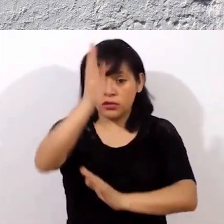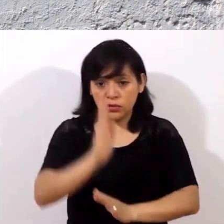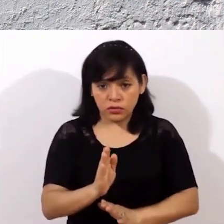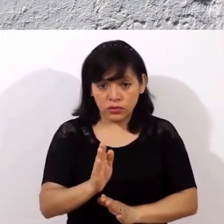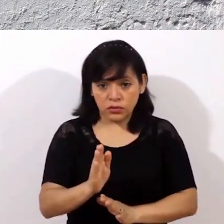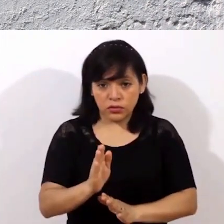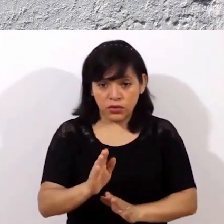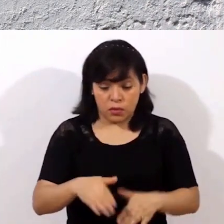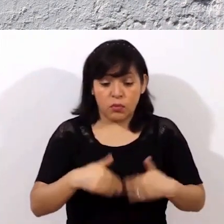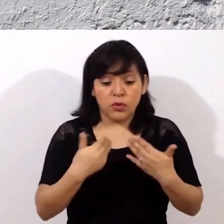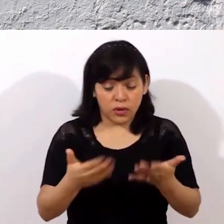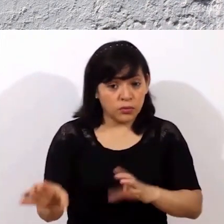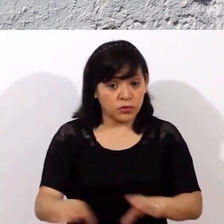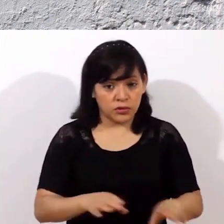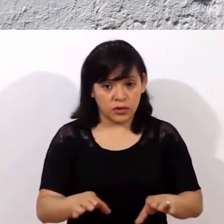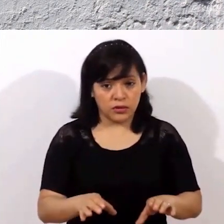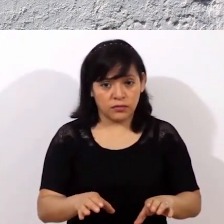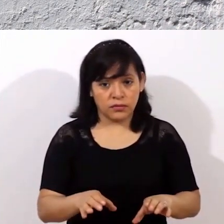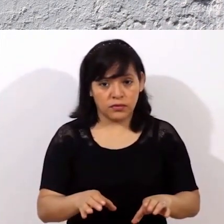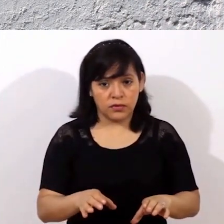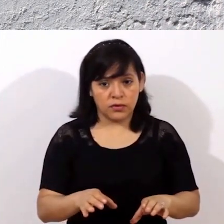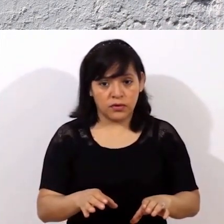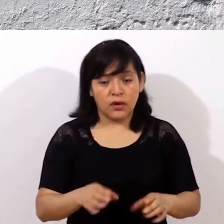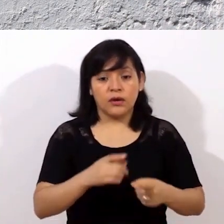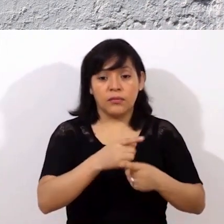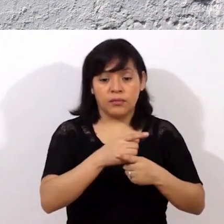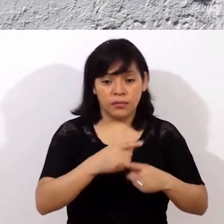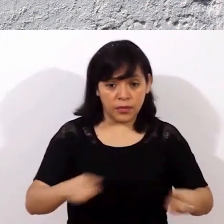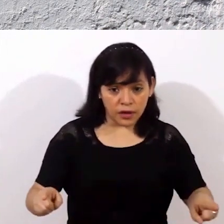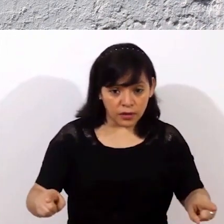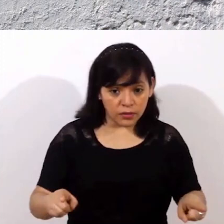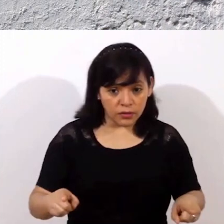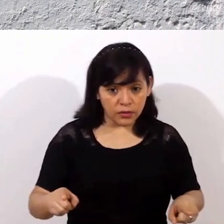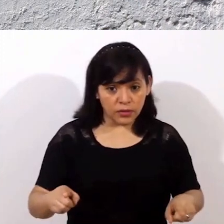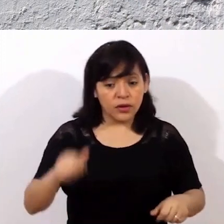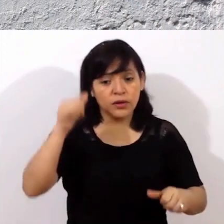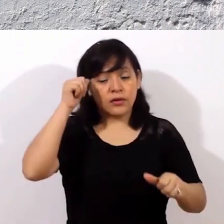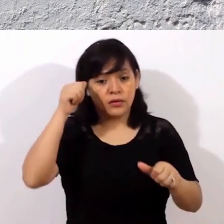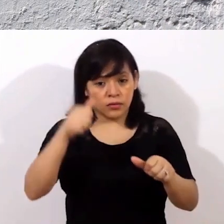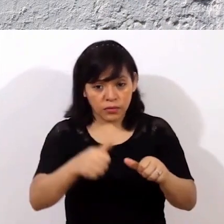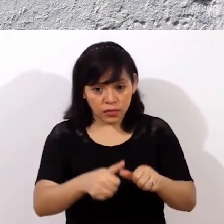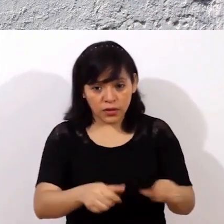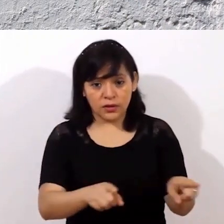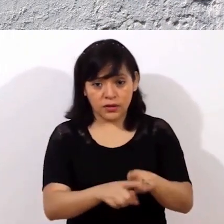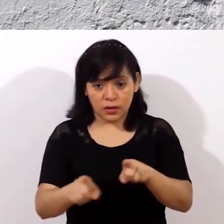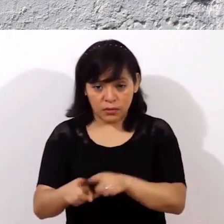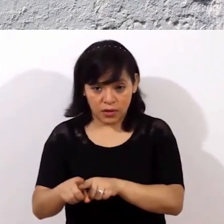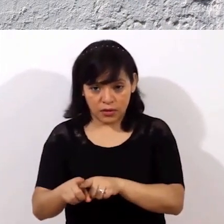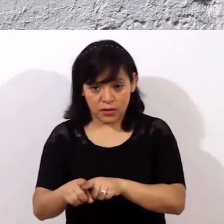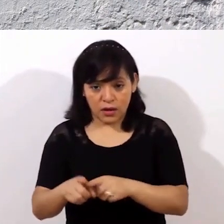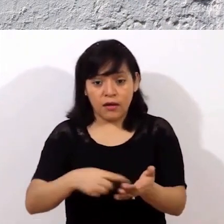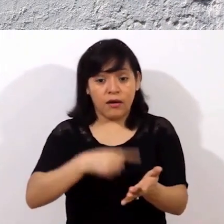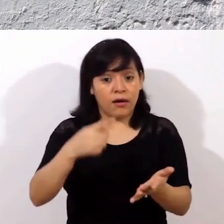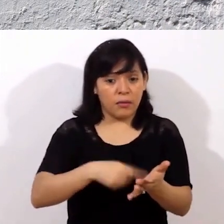cambiar entonces el rumbo de nuestra vida. Eso es lo que nos está pasando y lo que nos está agobiando. No